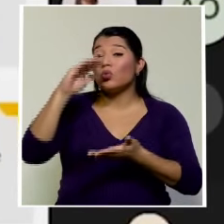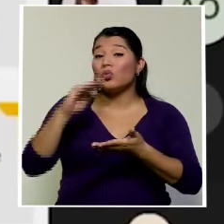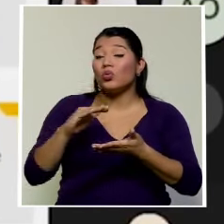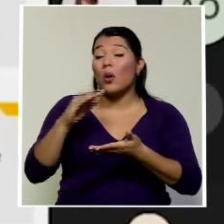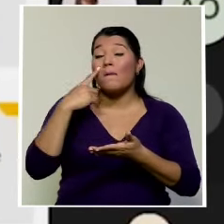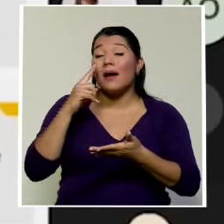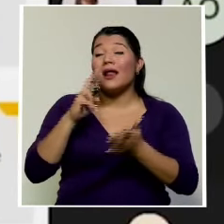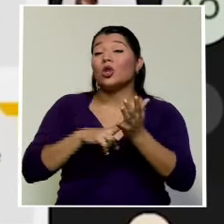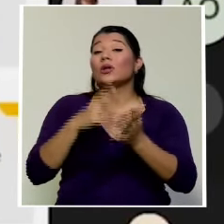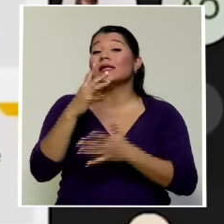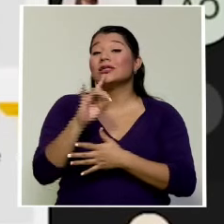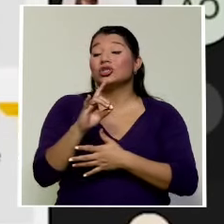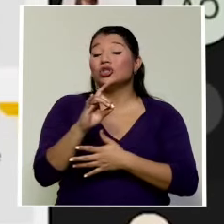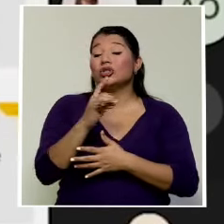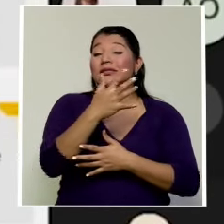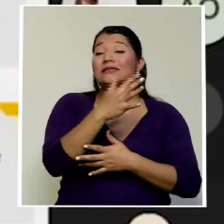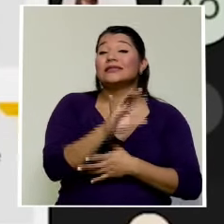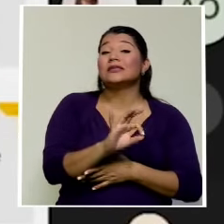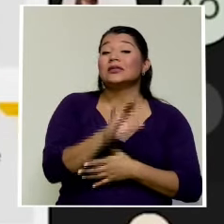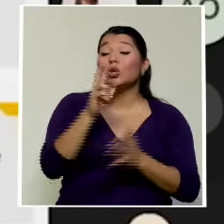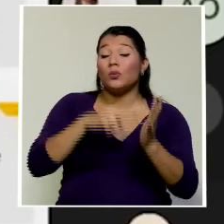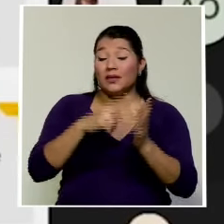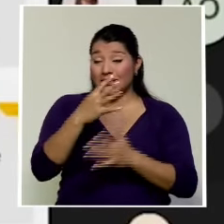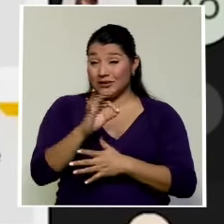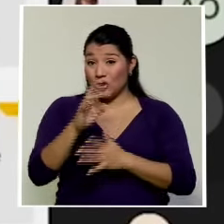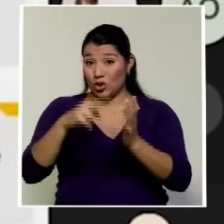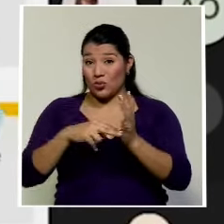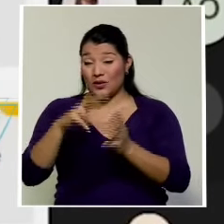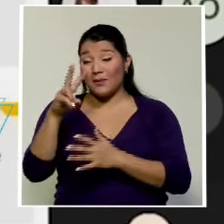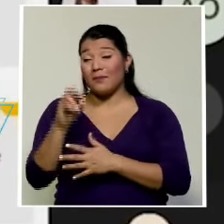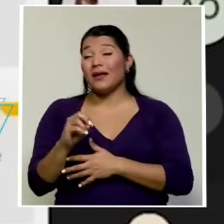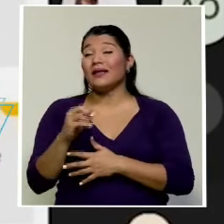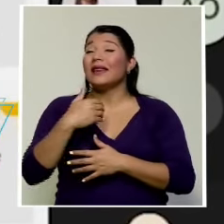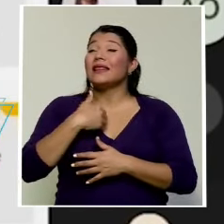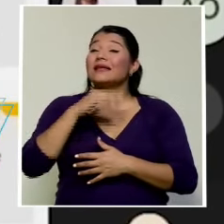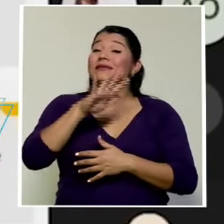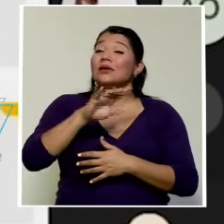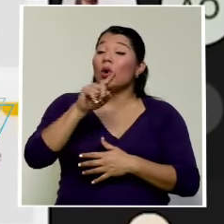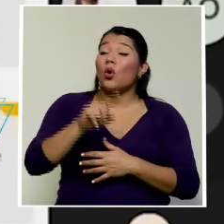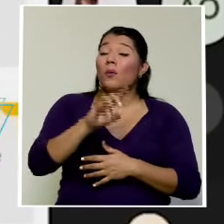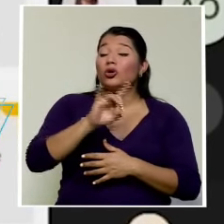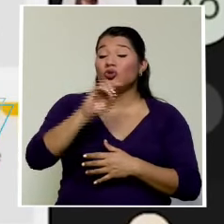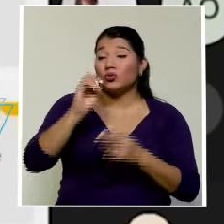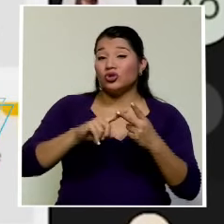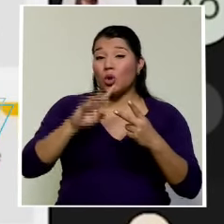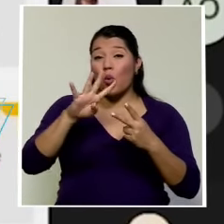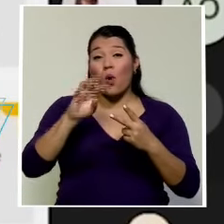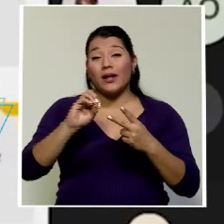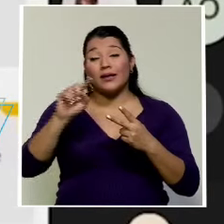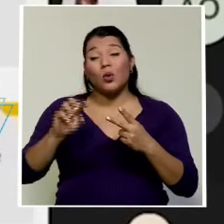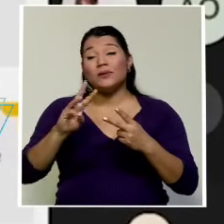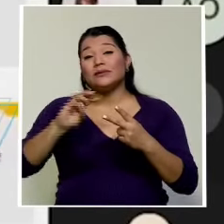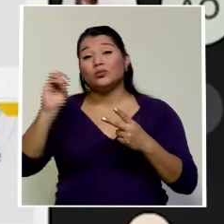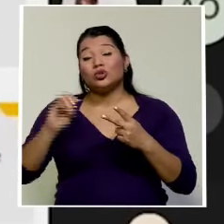2018, 19 y 20 de un 5,8%, un 40,6% y un